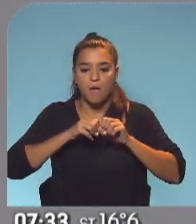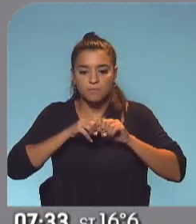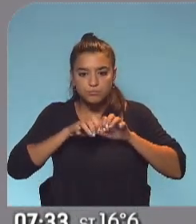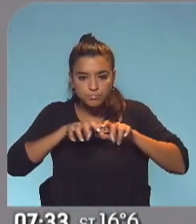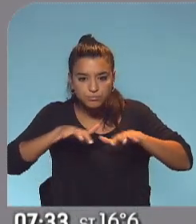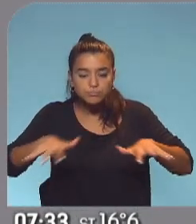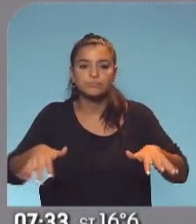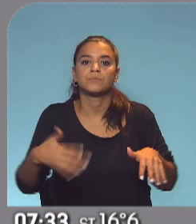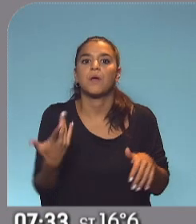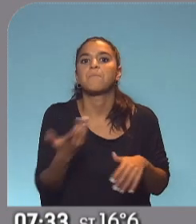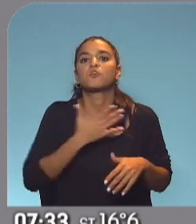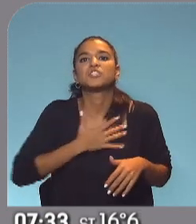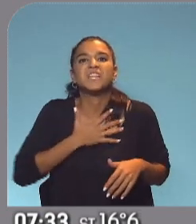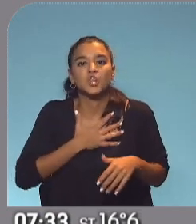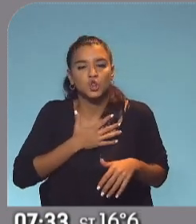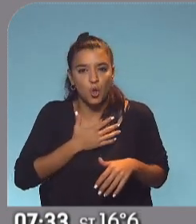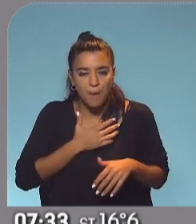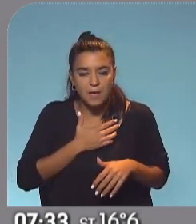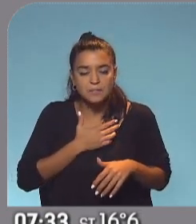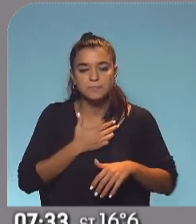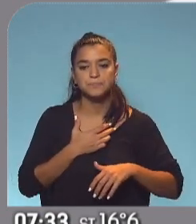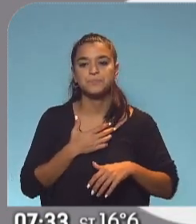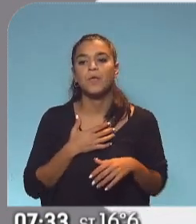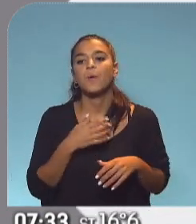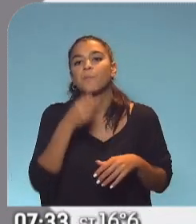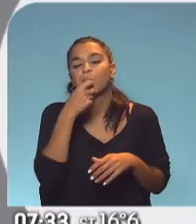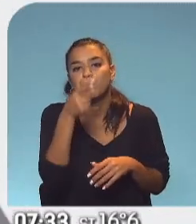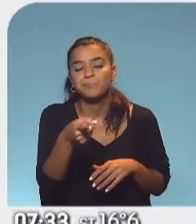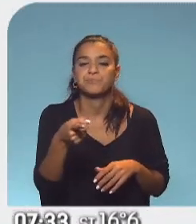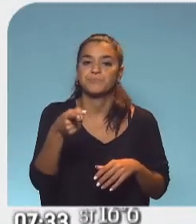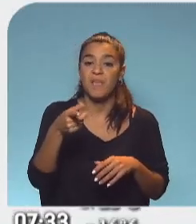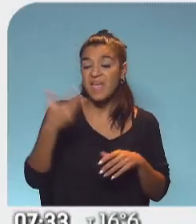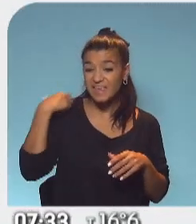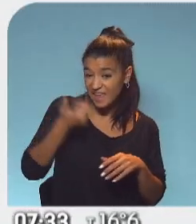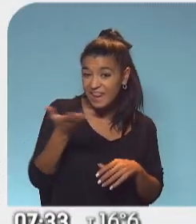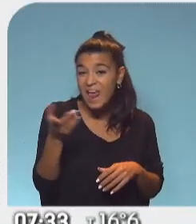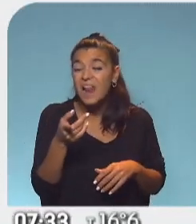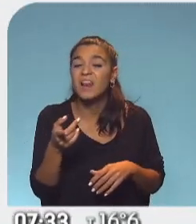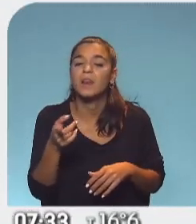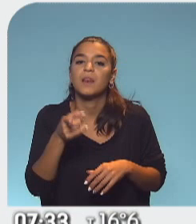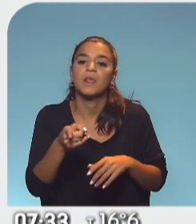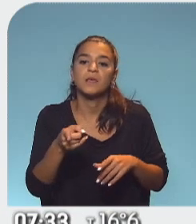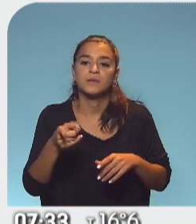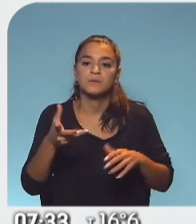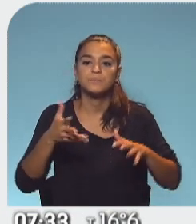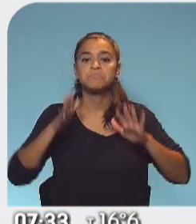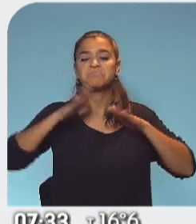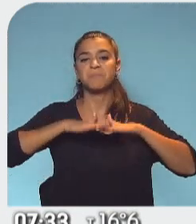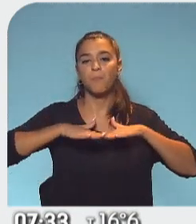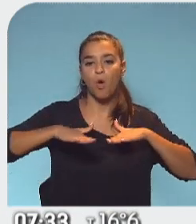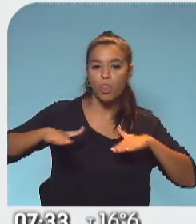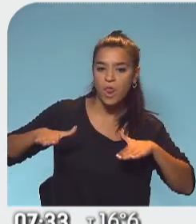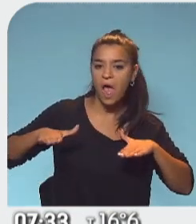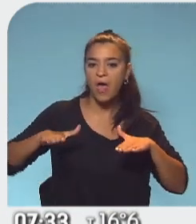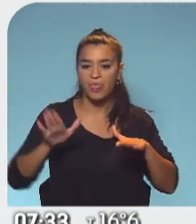la severidad de los síntomas. Fíjense que en general la infección es bastante moderada, es entre